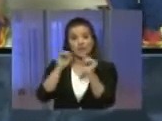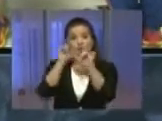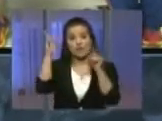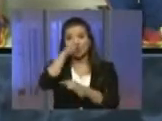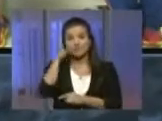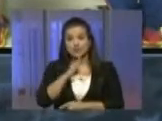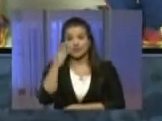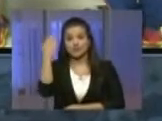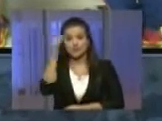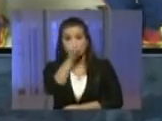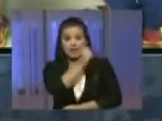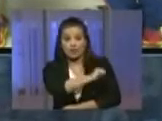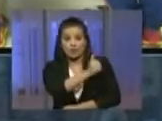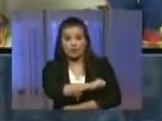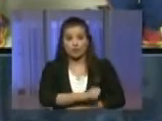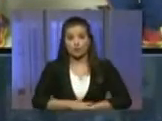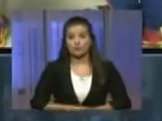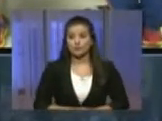de